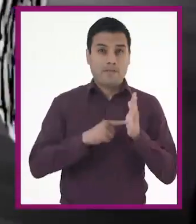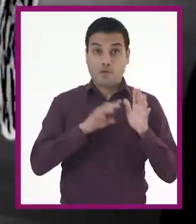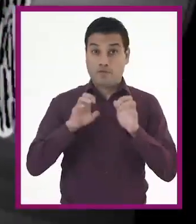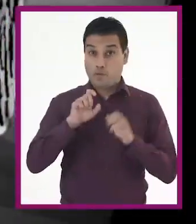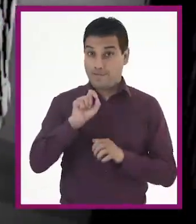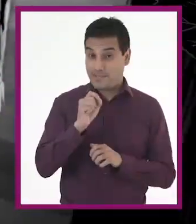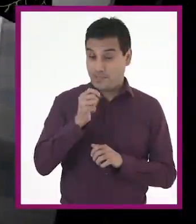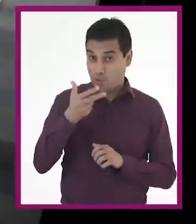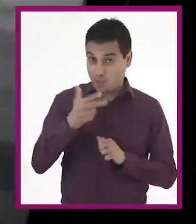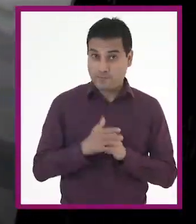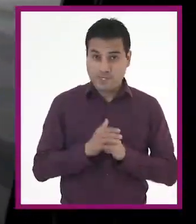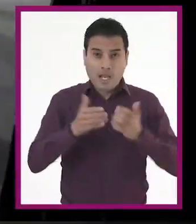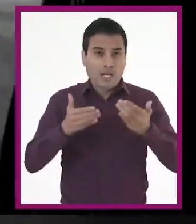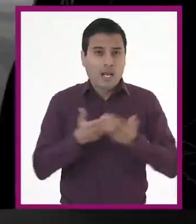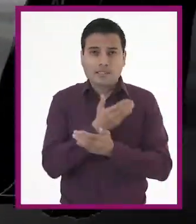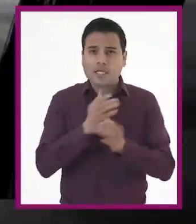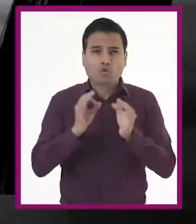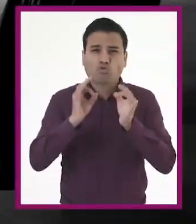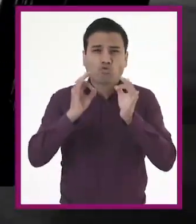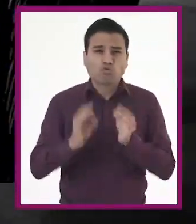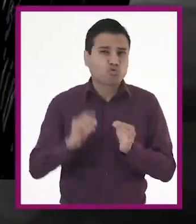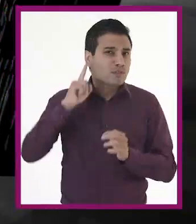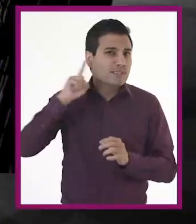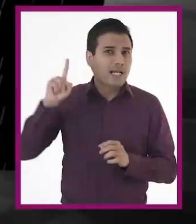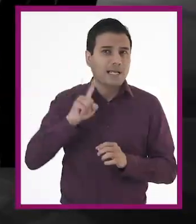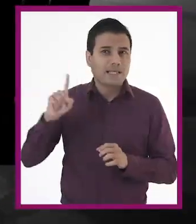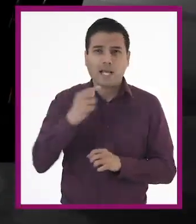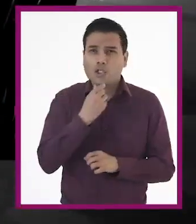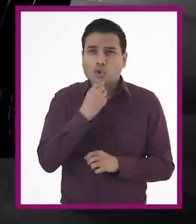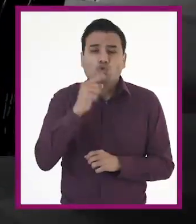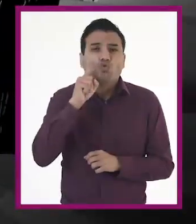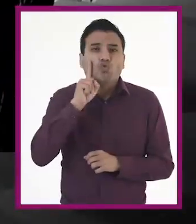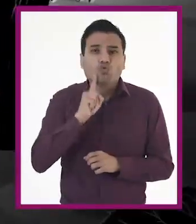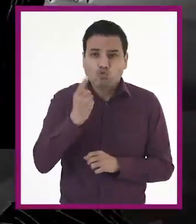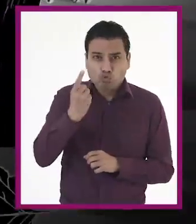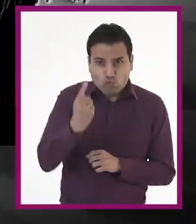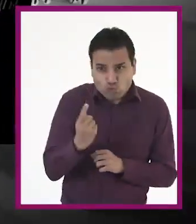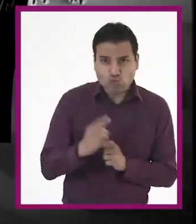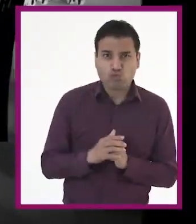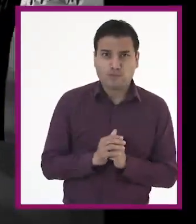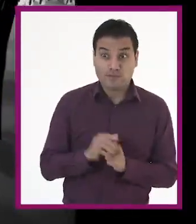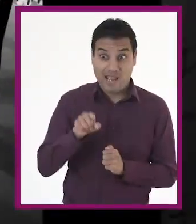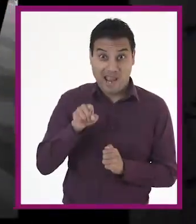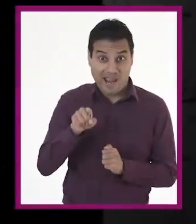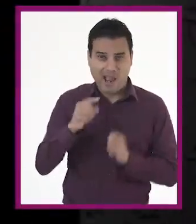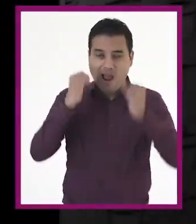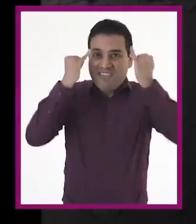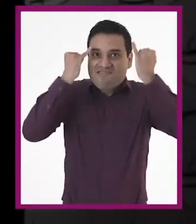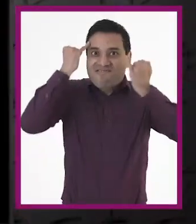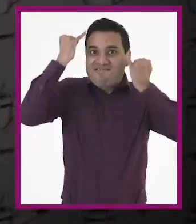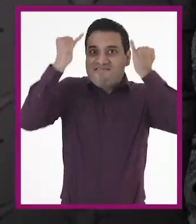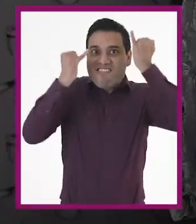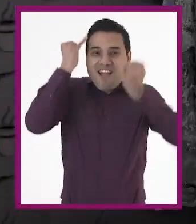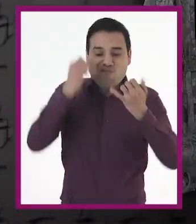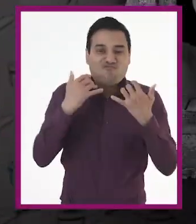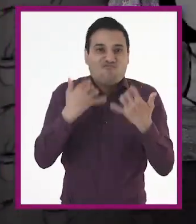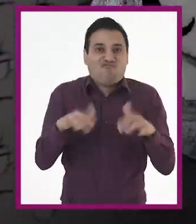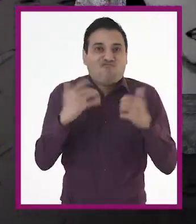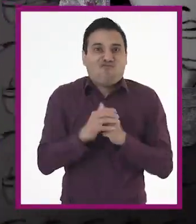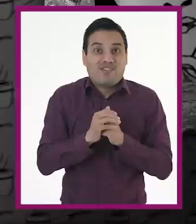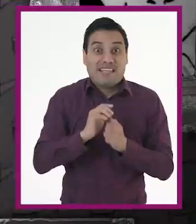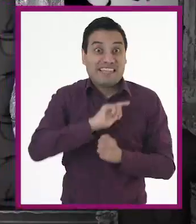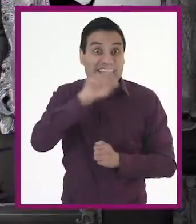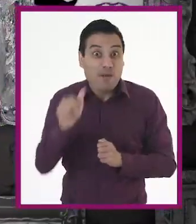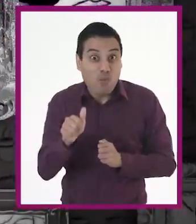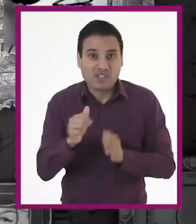En 1928 nació en Pino, Zacatecas, una niña que con su poderosa y elegante imaginación grabaría